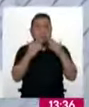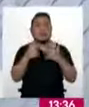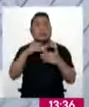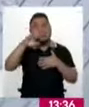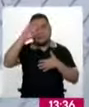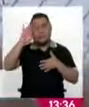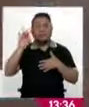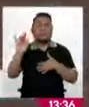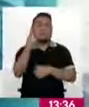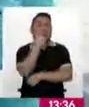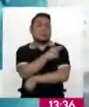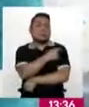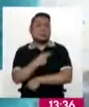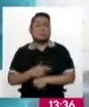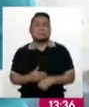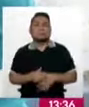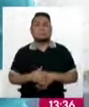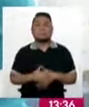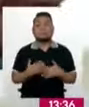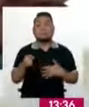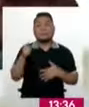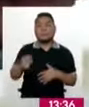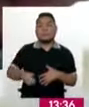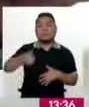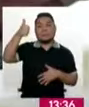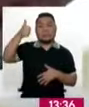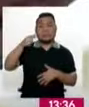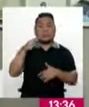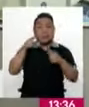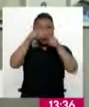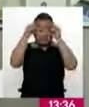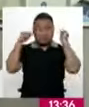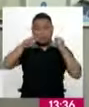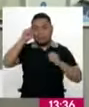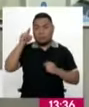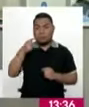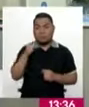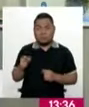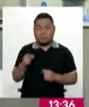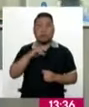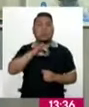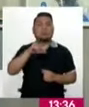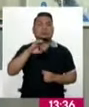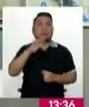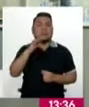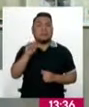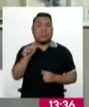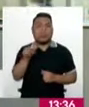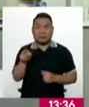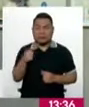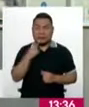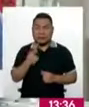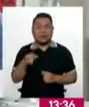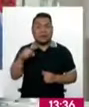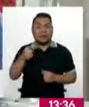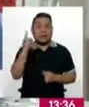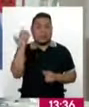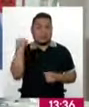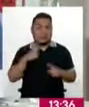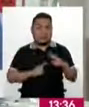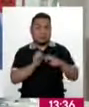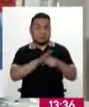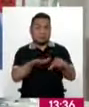los diferentes hospitales y centros de salud la decana del colegio de enfermeras del Perú Josefa Vázquez precisó que durante la pandemia